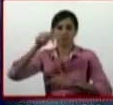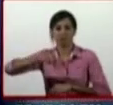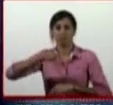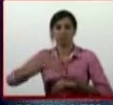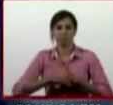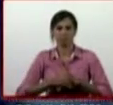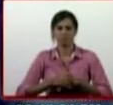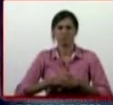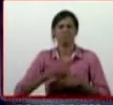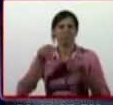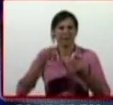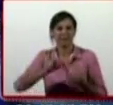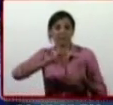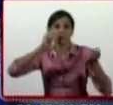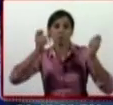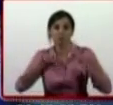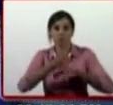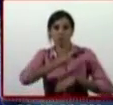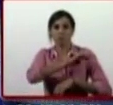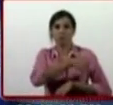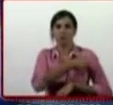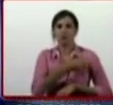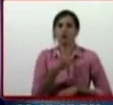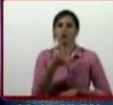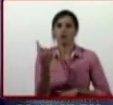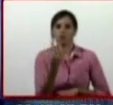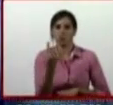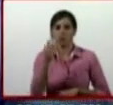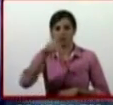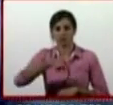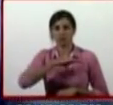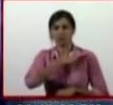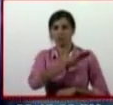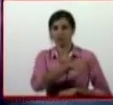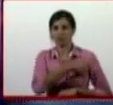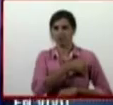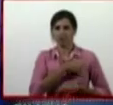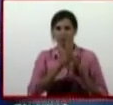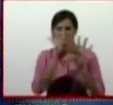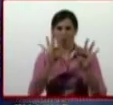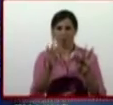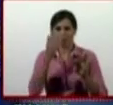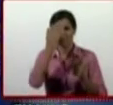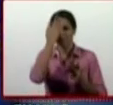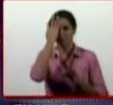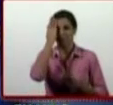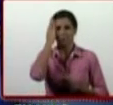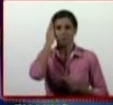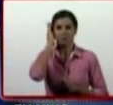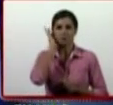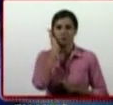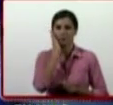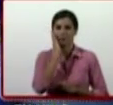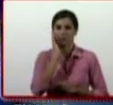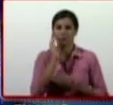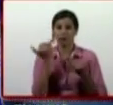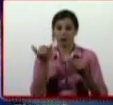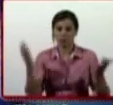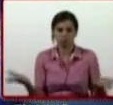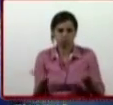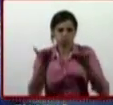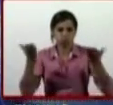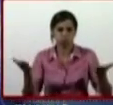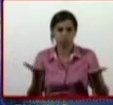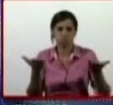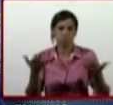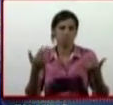transformación universitaria y no solamente a esta universidad que es una estructura que estamos en este impulso para lo